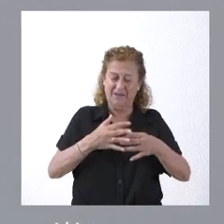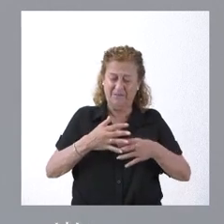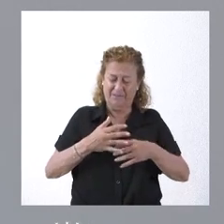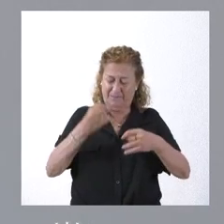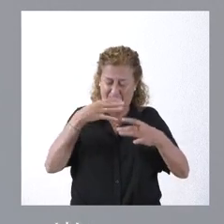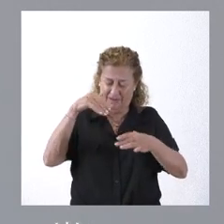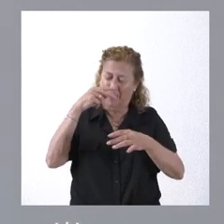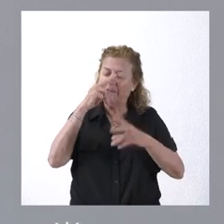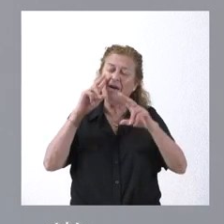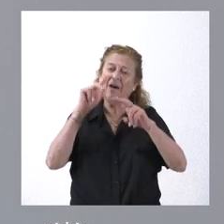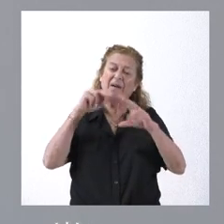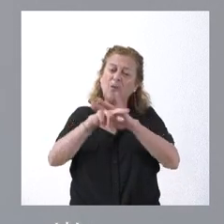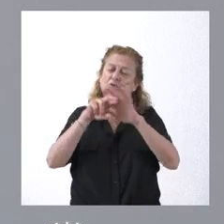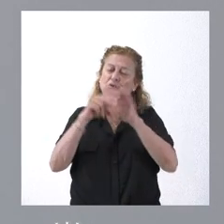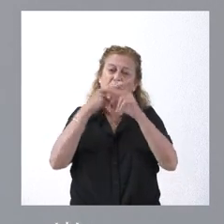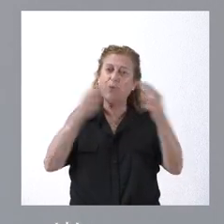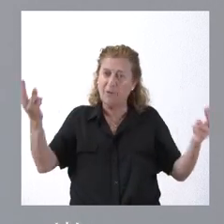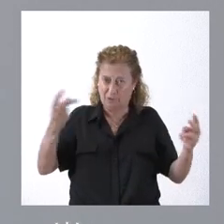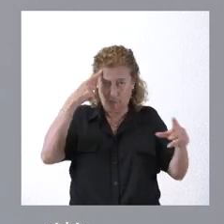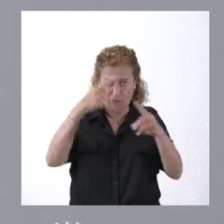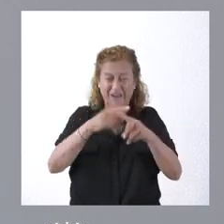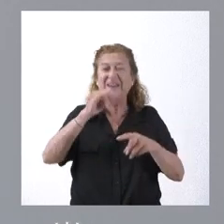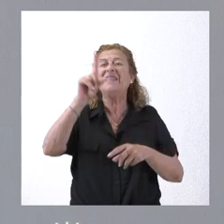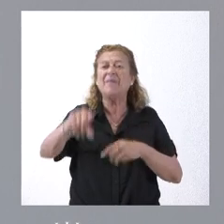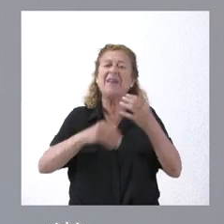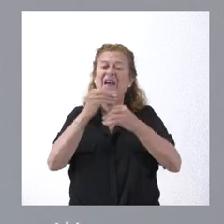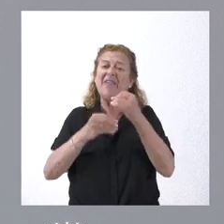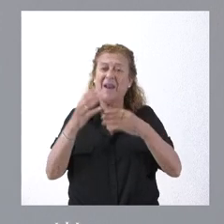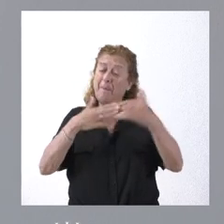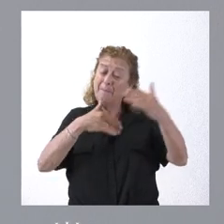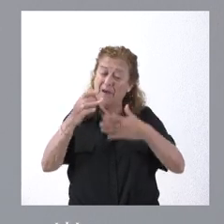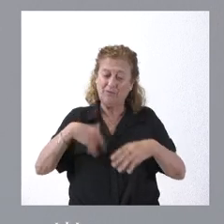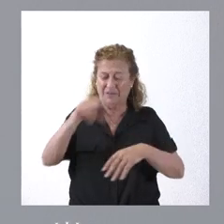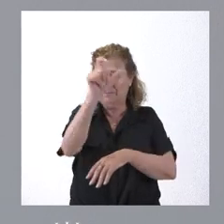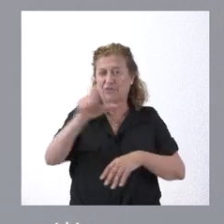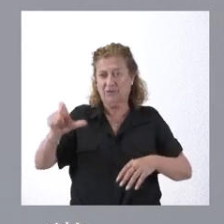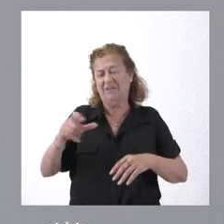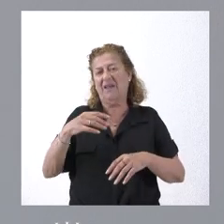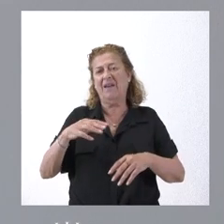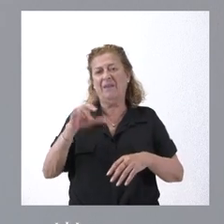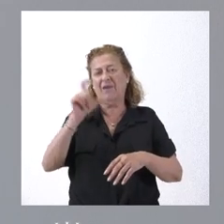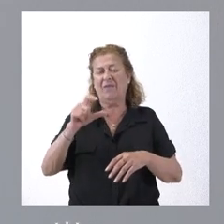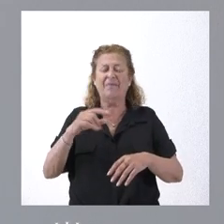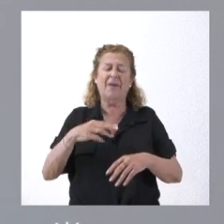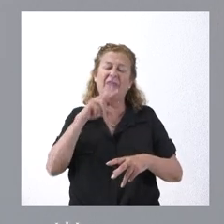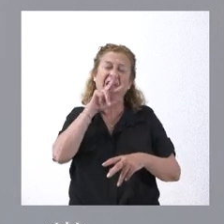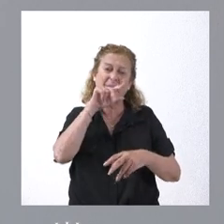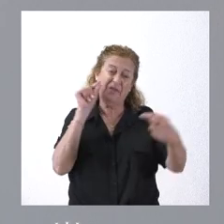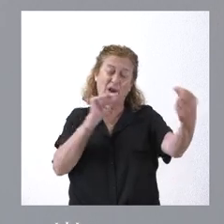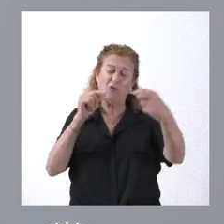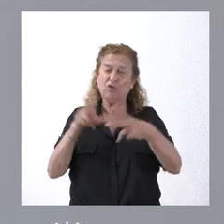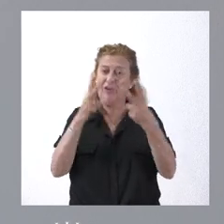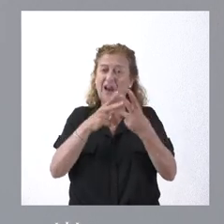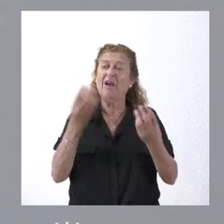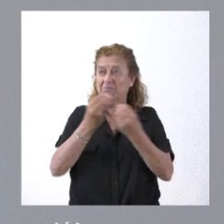recursos públicos que se destinan a esta finalidad y haciéndolo, sobre todo, también de la mano de los agentes del diálogo social, contando con su opinión. Lo